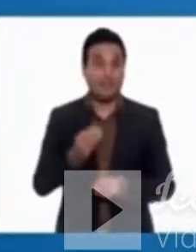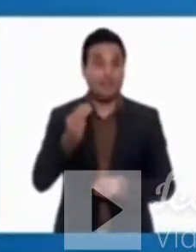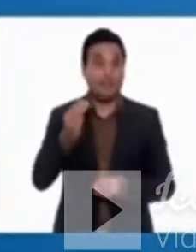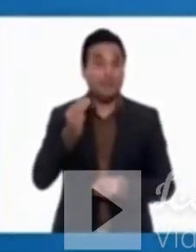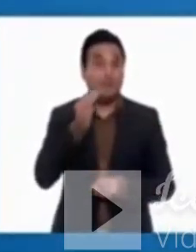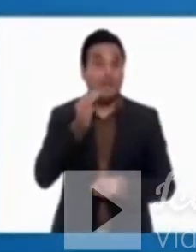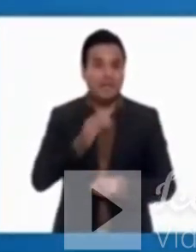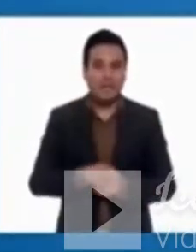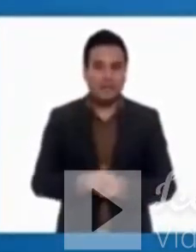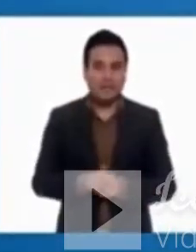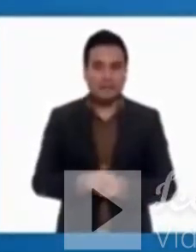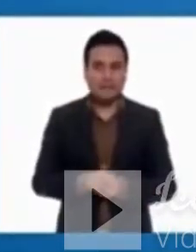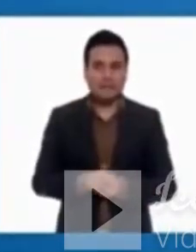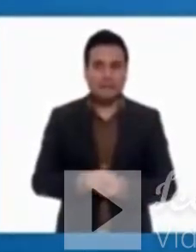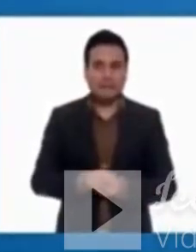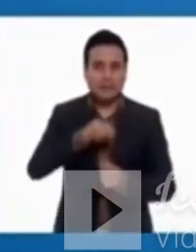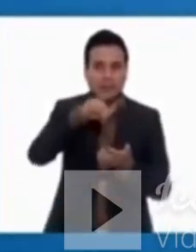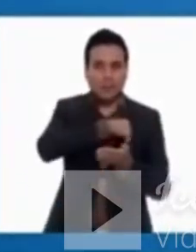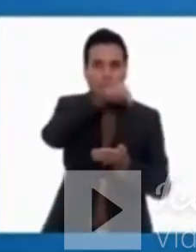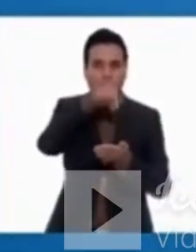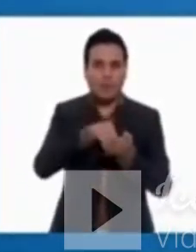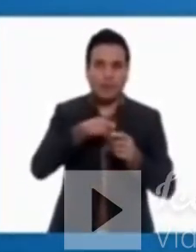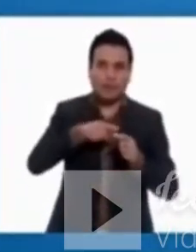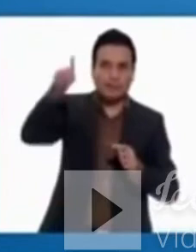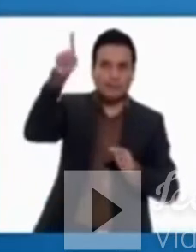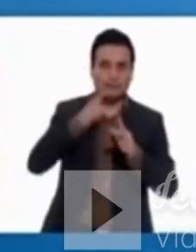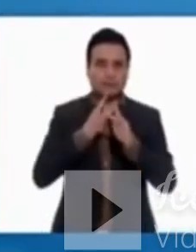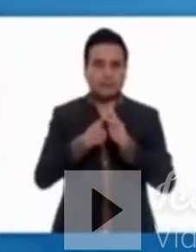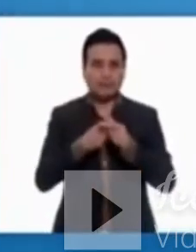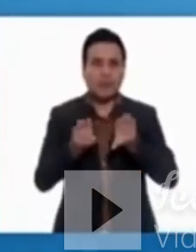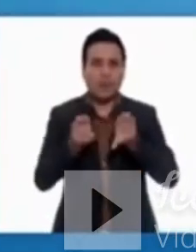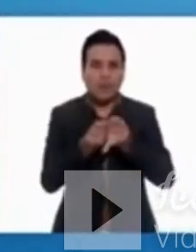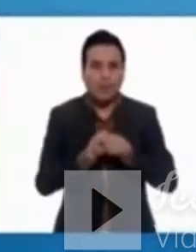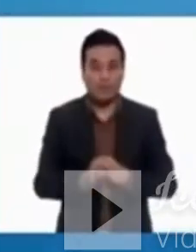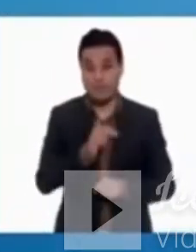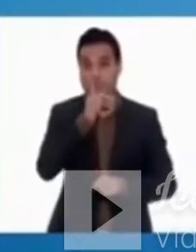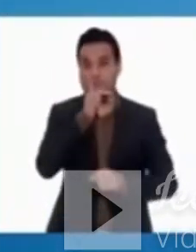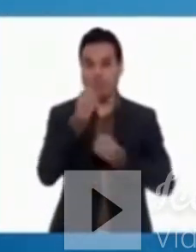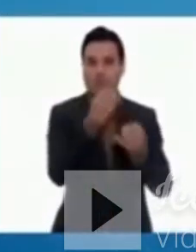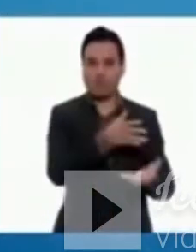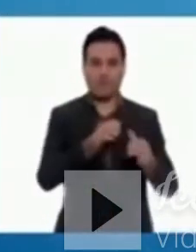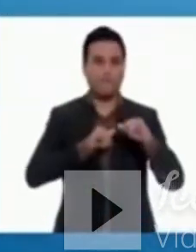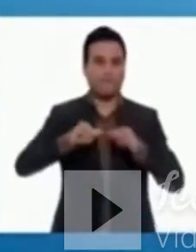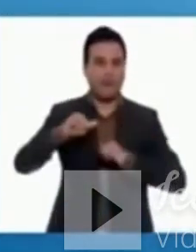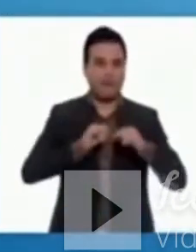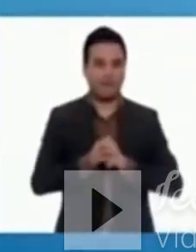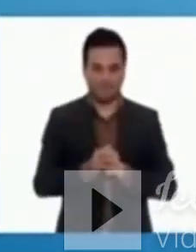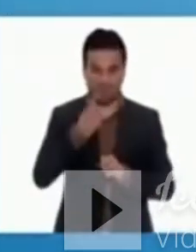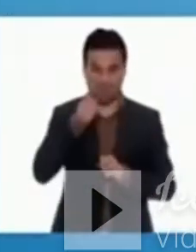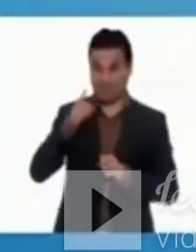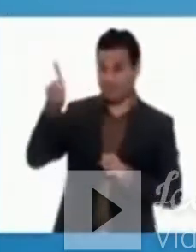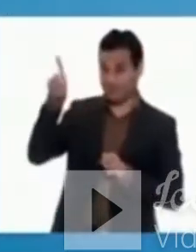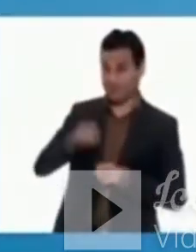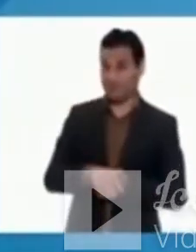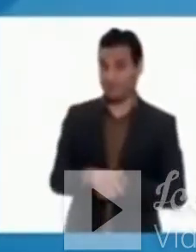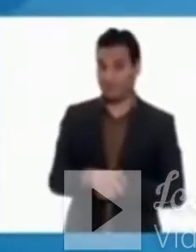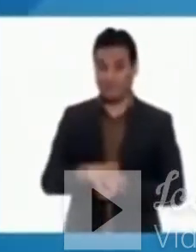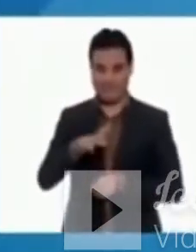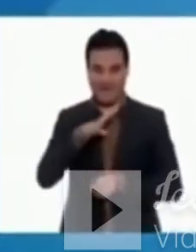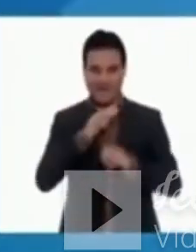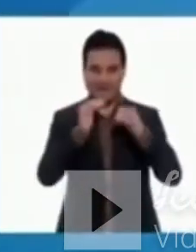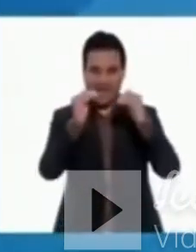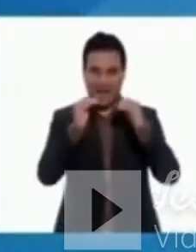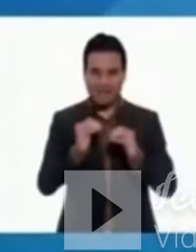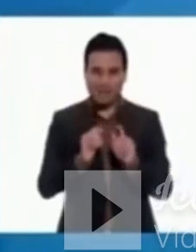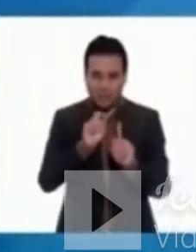visitar, su papá le dio un mapa de la zona en donde viven. Revisemos el mapa de frente. Tenemos una escala